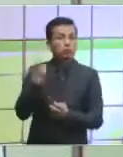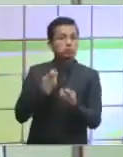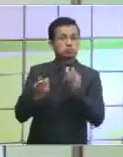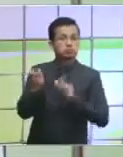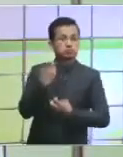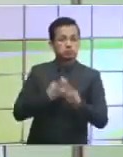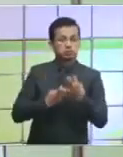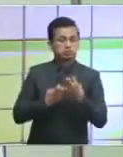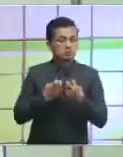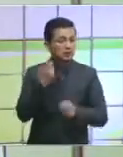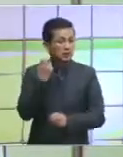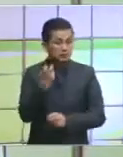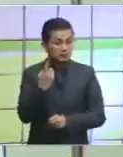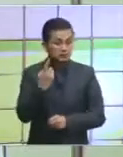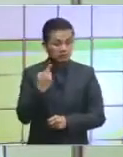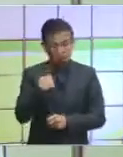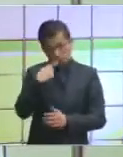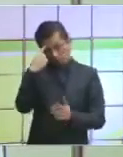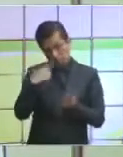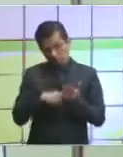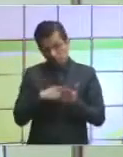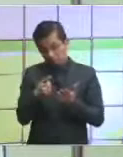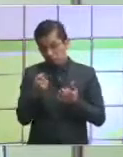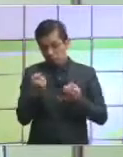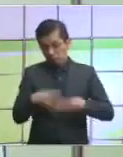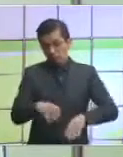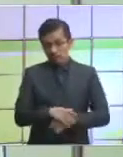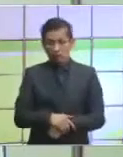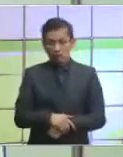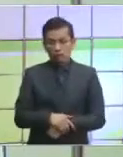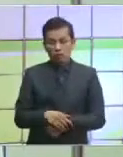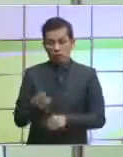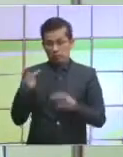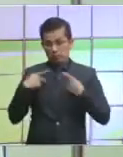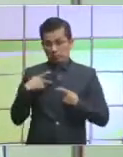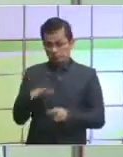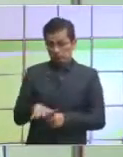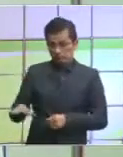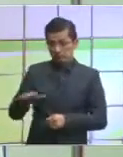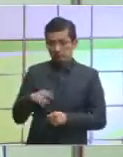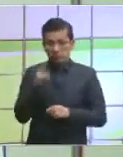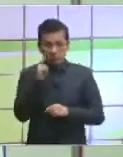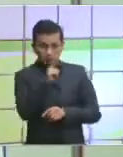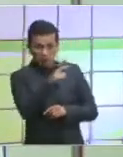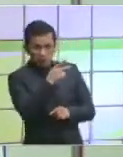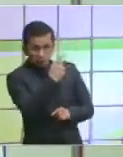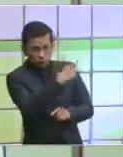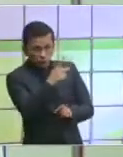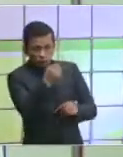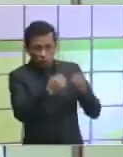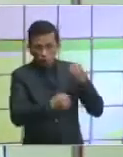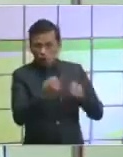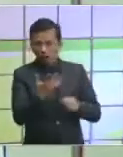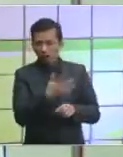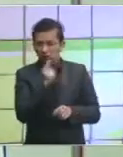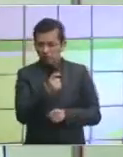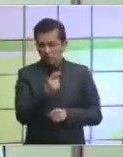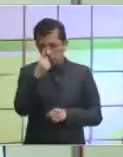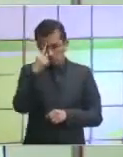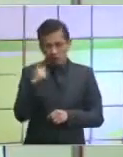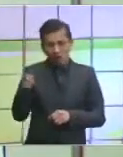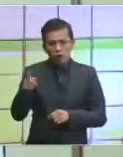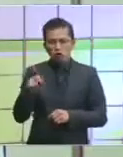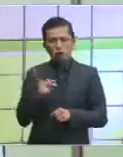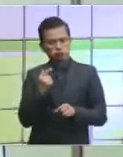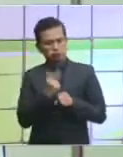dos la sociedad no ve lo que hacen sus jueces con su derecho la sociedad no se da cuenta de los cambios que